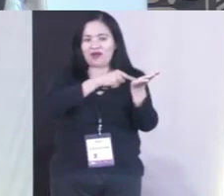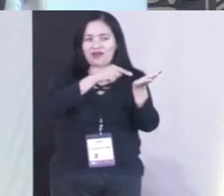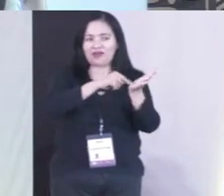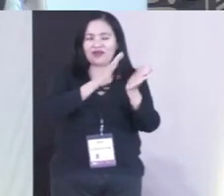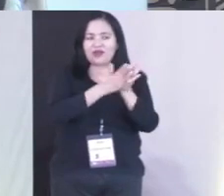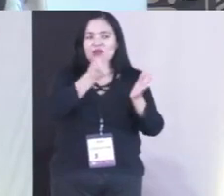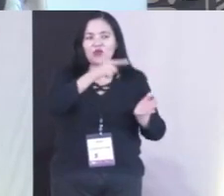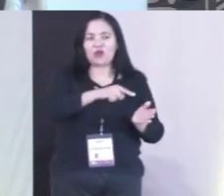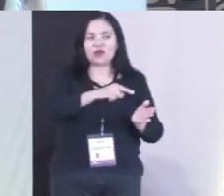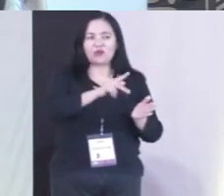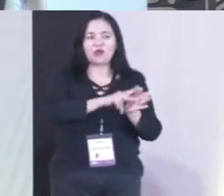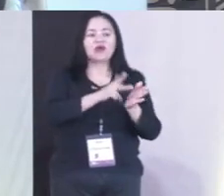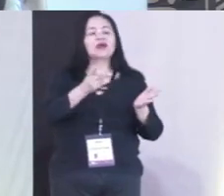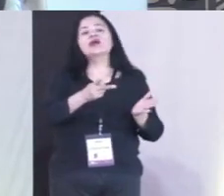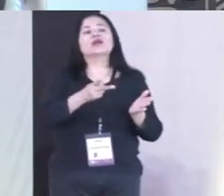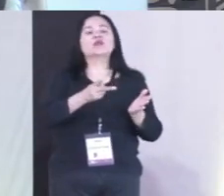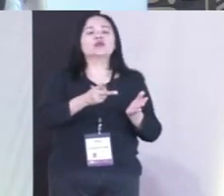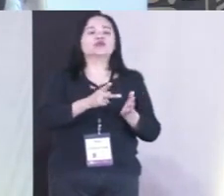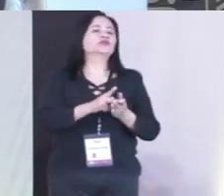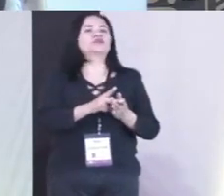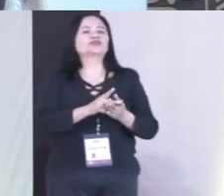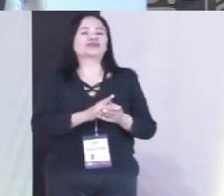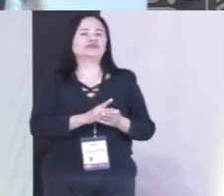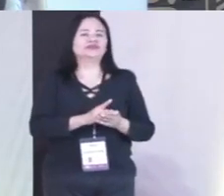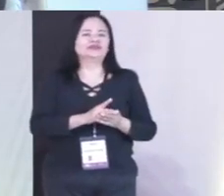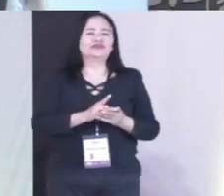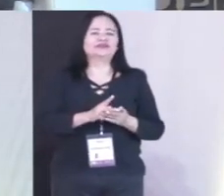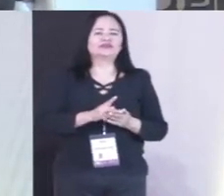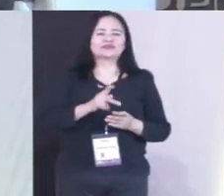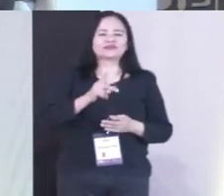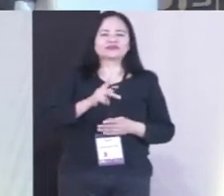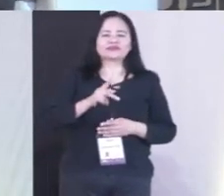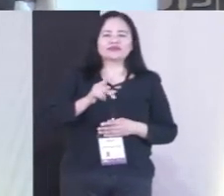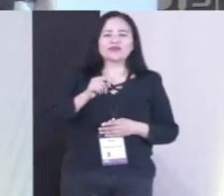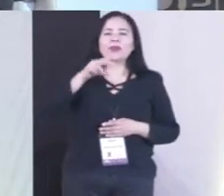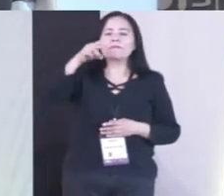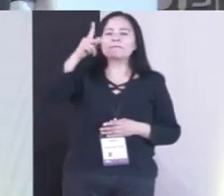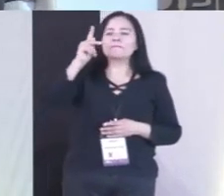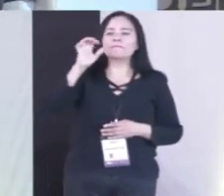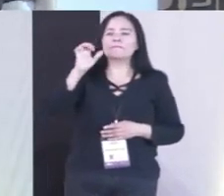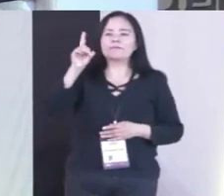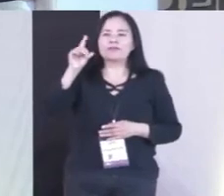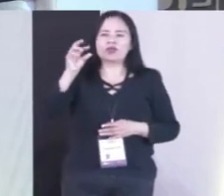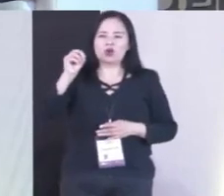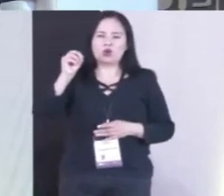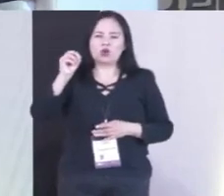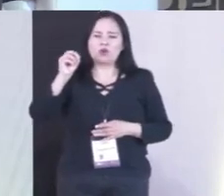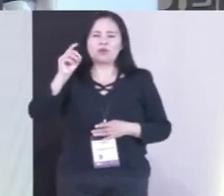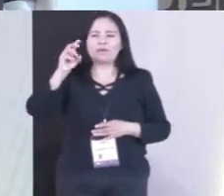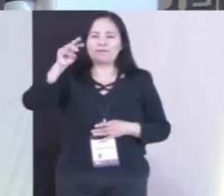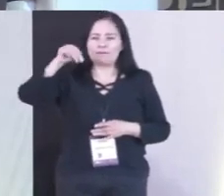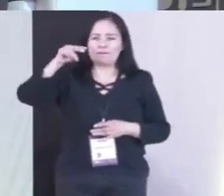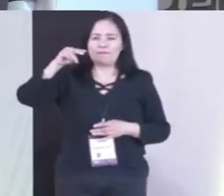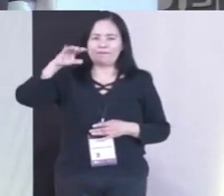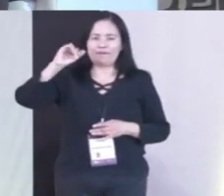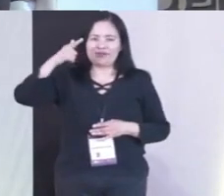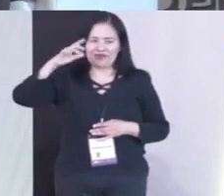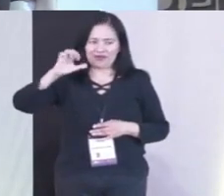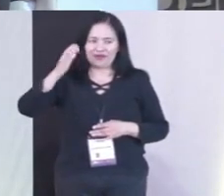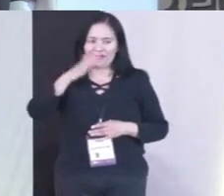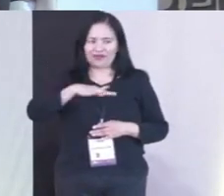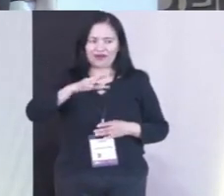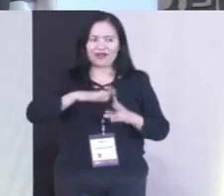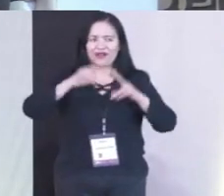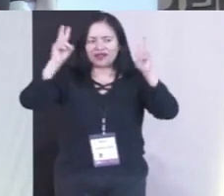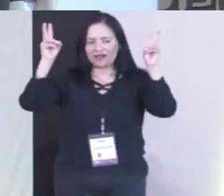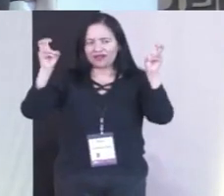publicar Pedro Miguel, que es El último suspiro del conquistador. Bueno, antes que nada, yo, antes de que